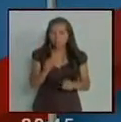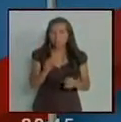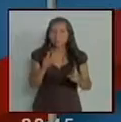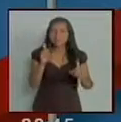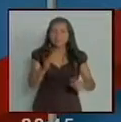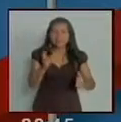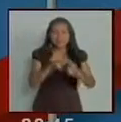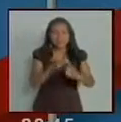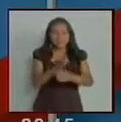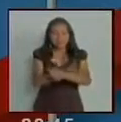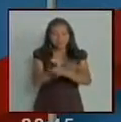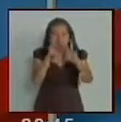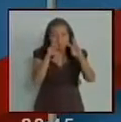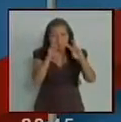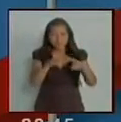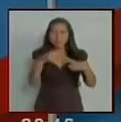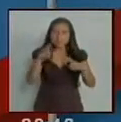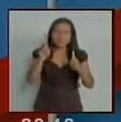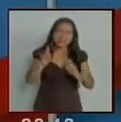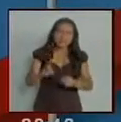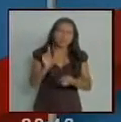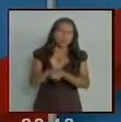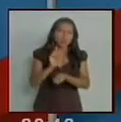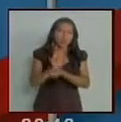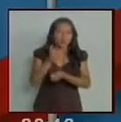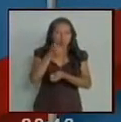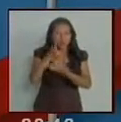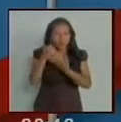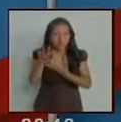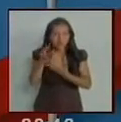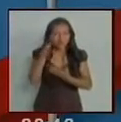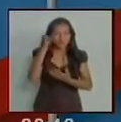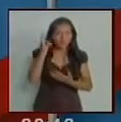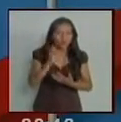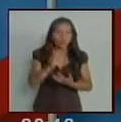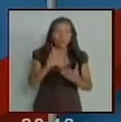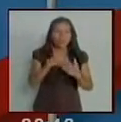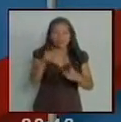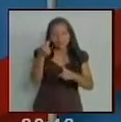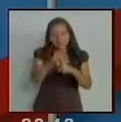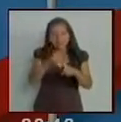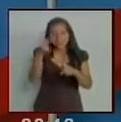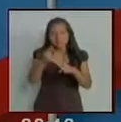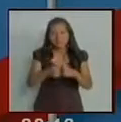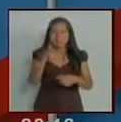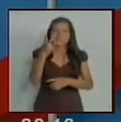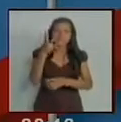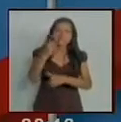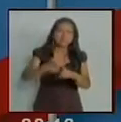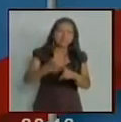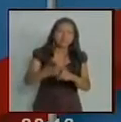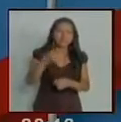se hace la estimulación, van a la fonoaudióloga, se hace el seguimiento cada 6 meses, anualmente, las